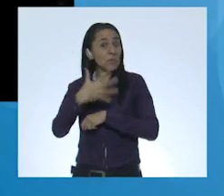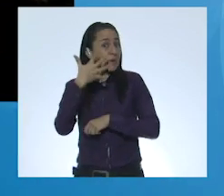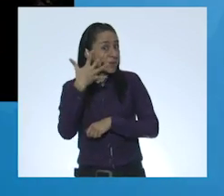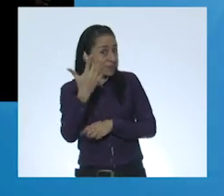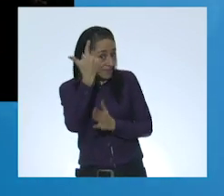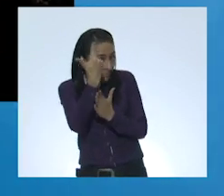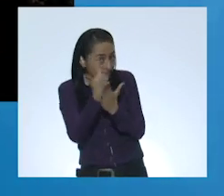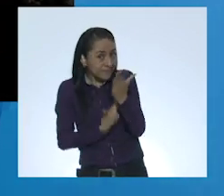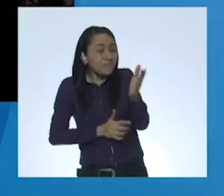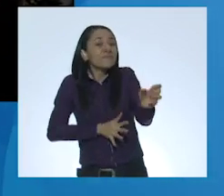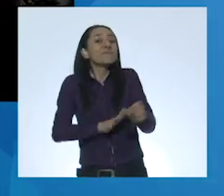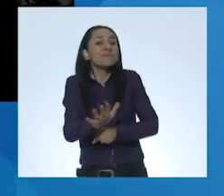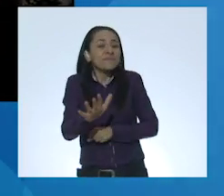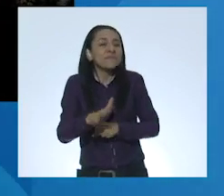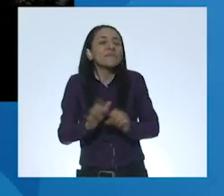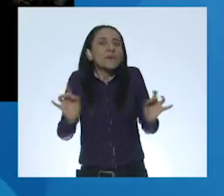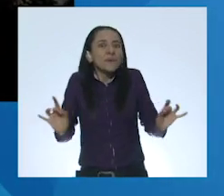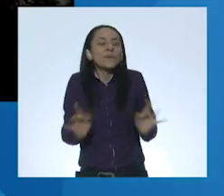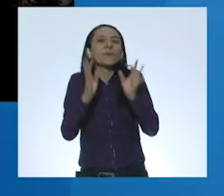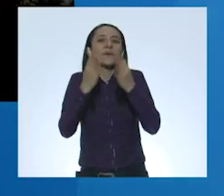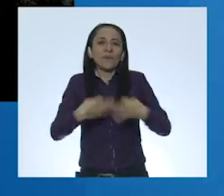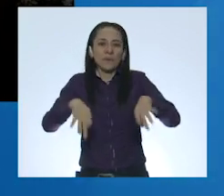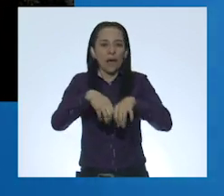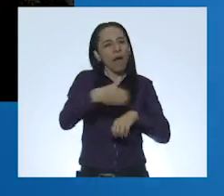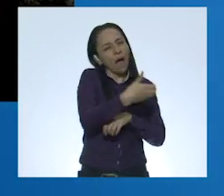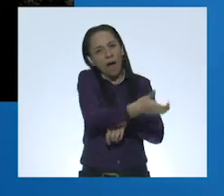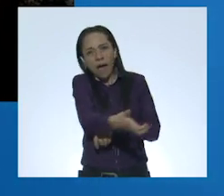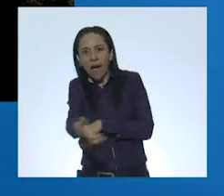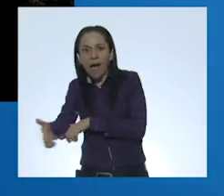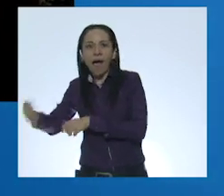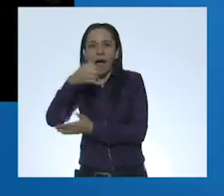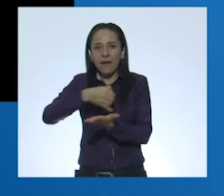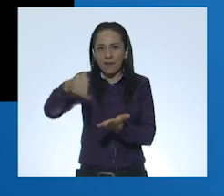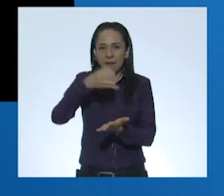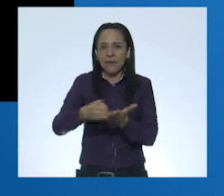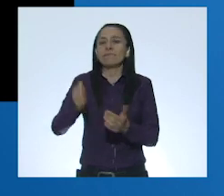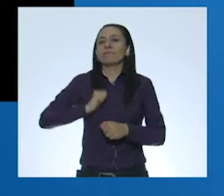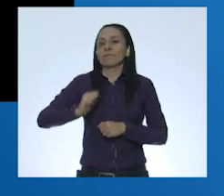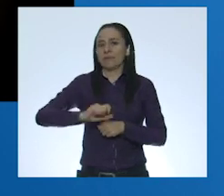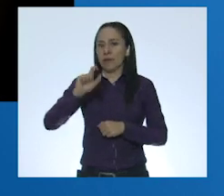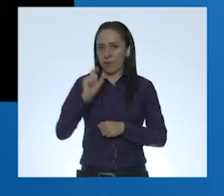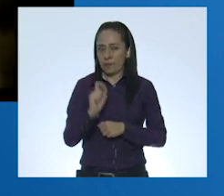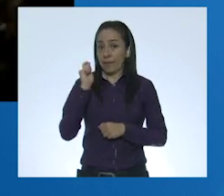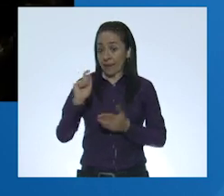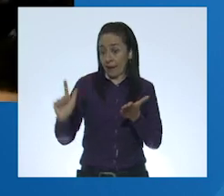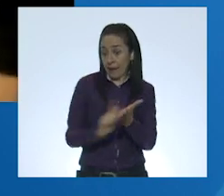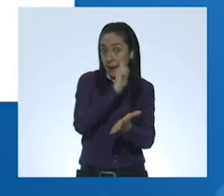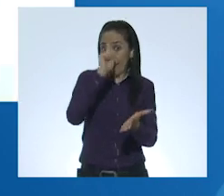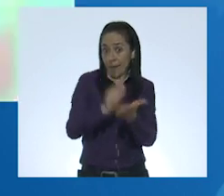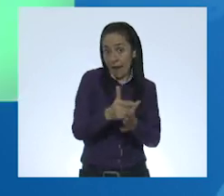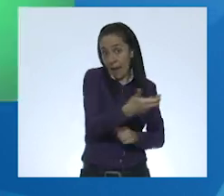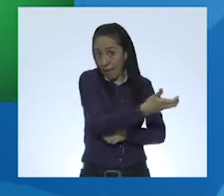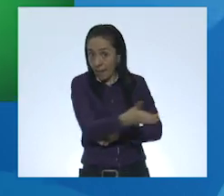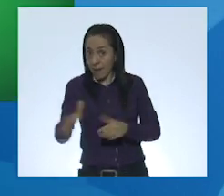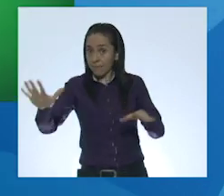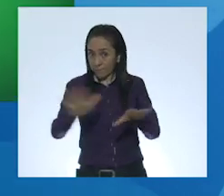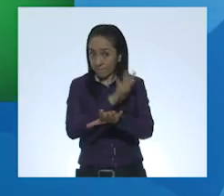debía ocuparla un evento relevante para el campo en los inicios del siglo XX, la reforma agraria.